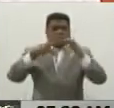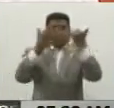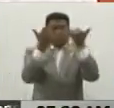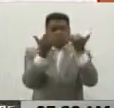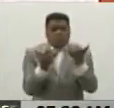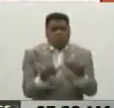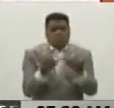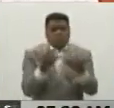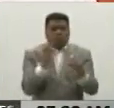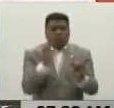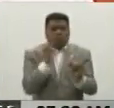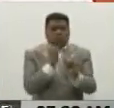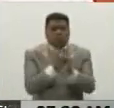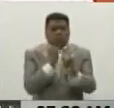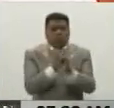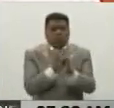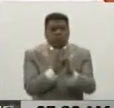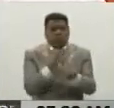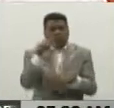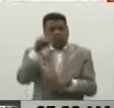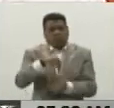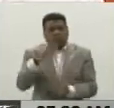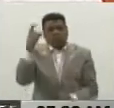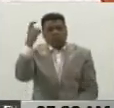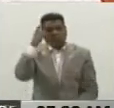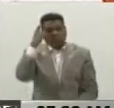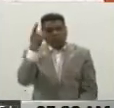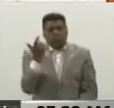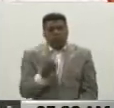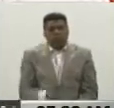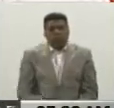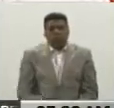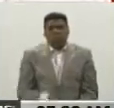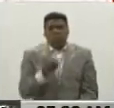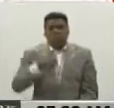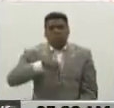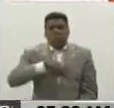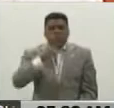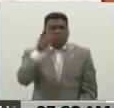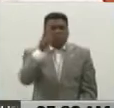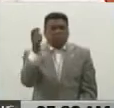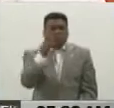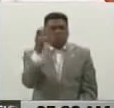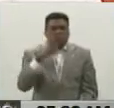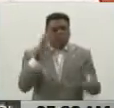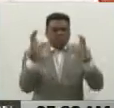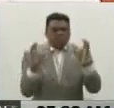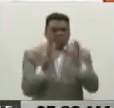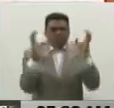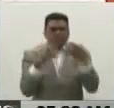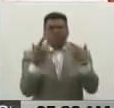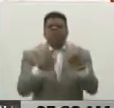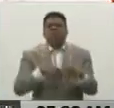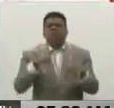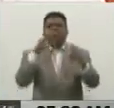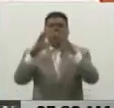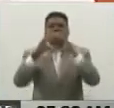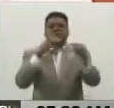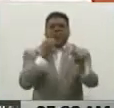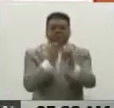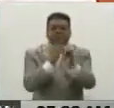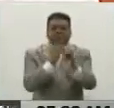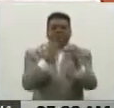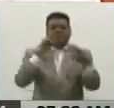que la misión enfoca sus esfuerzos. Nosotros buscamos que la gente sepa sobre comunicación digital, internet,